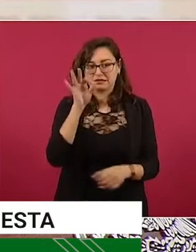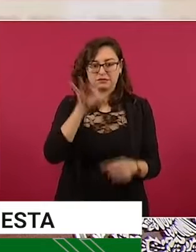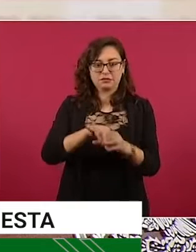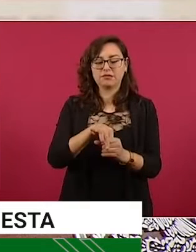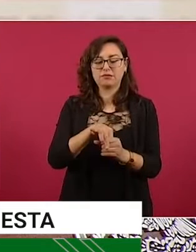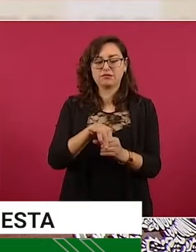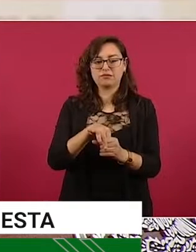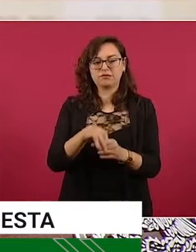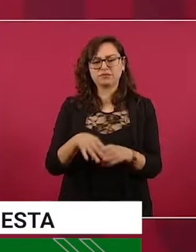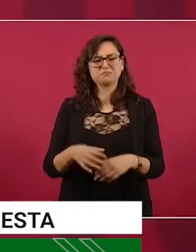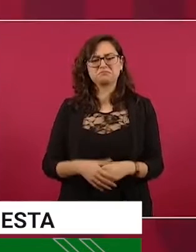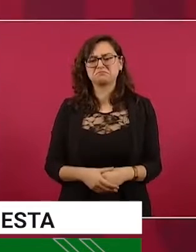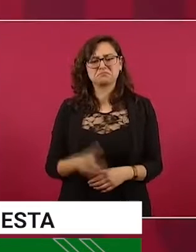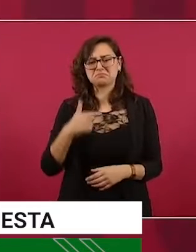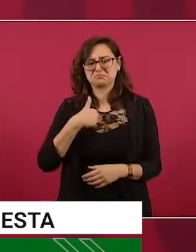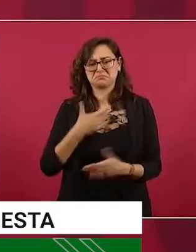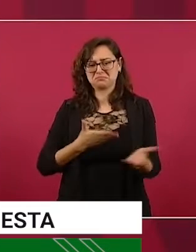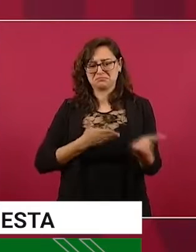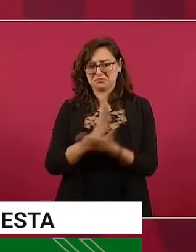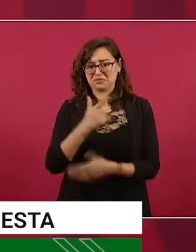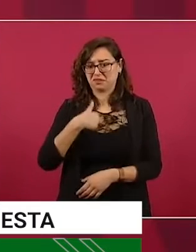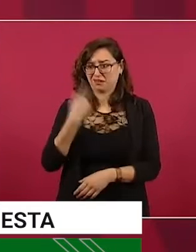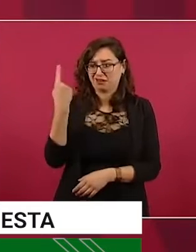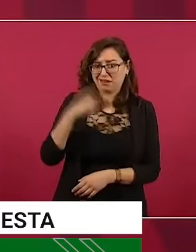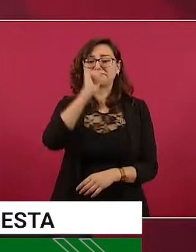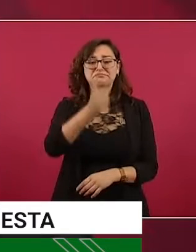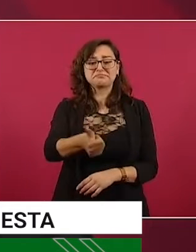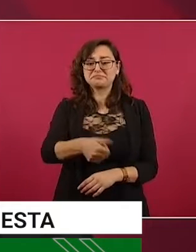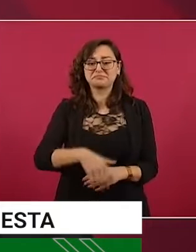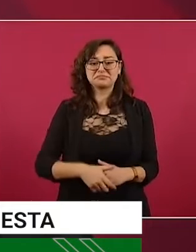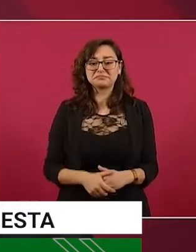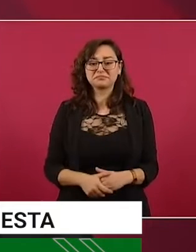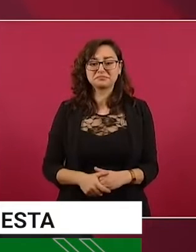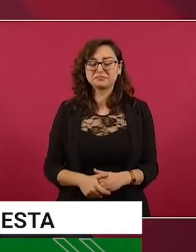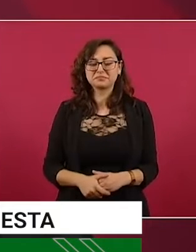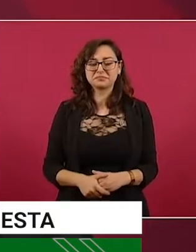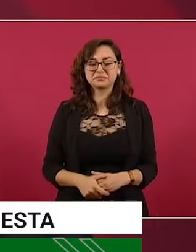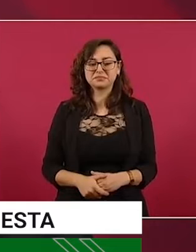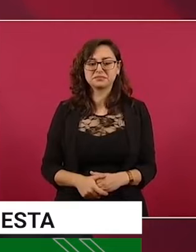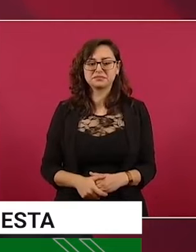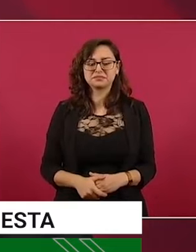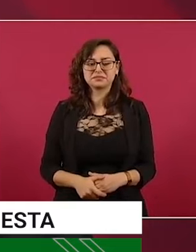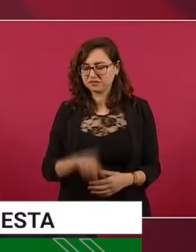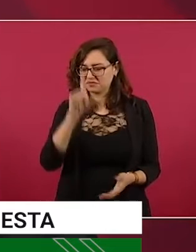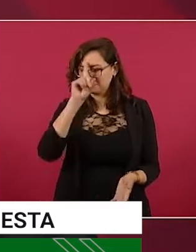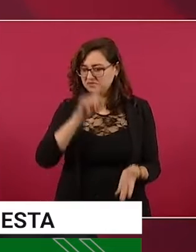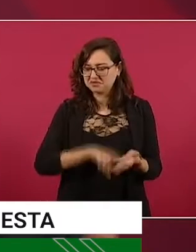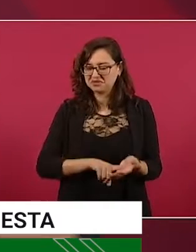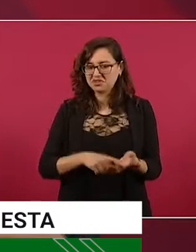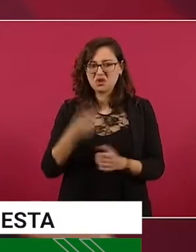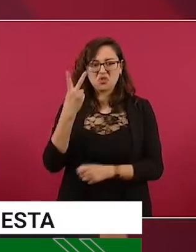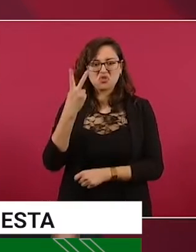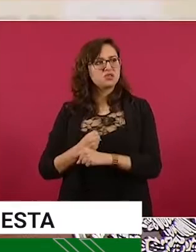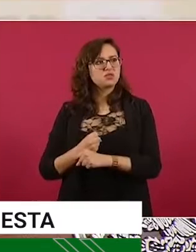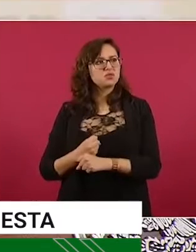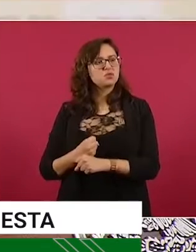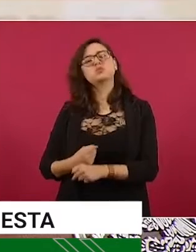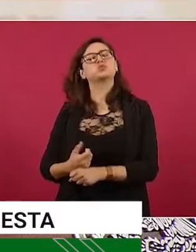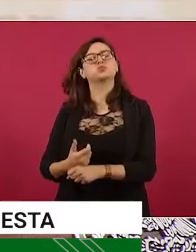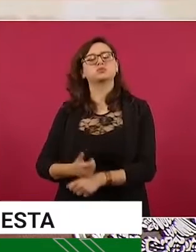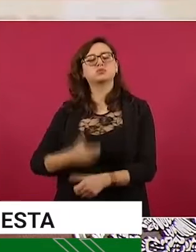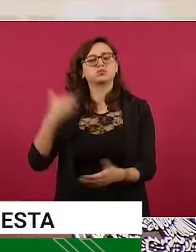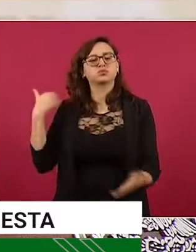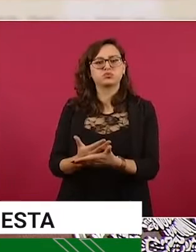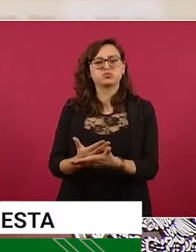elecciones. Pero yo no me meto en eso. Tiene como 2 años que no platico con